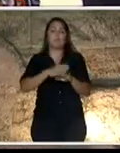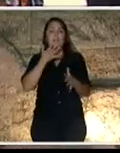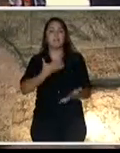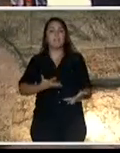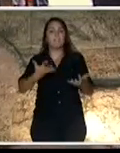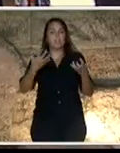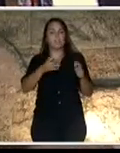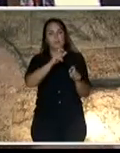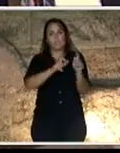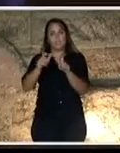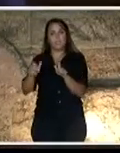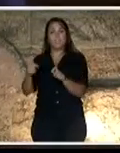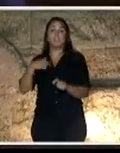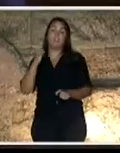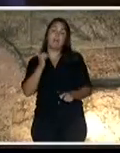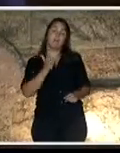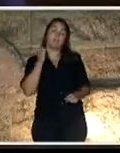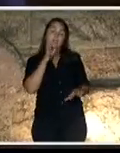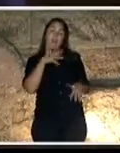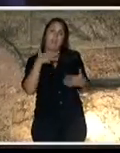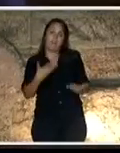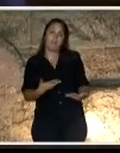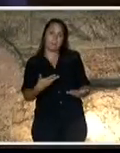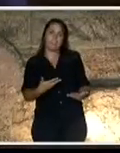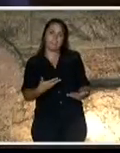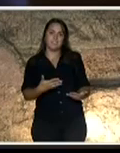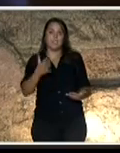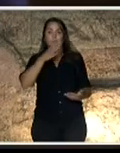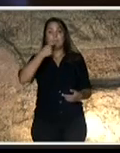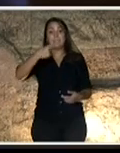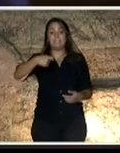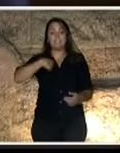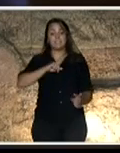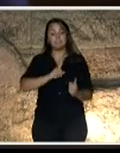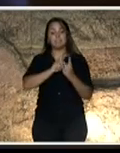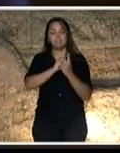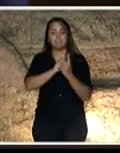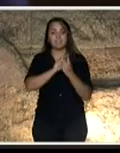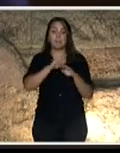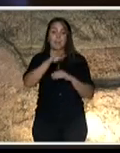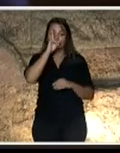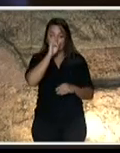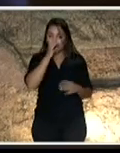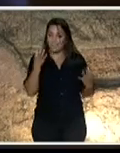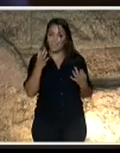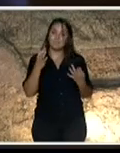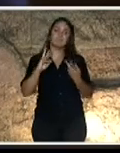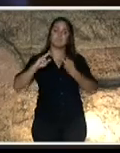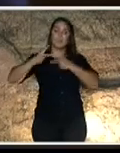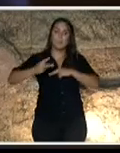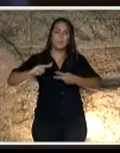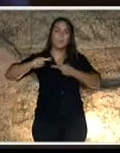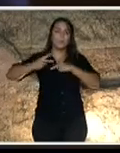vecindario. Y me aprovecho ahora, delante del presidente, para recordar que de forma sucesiva